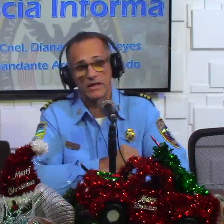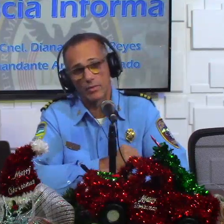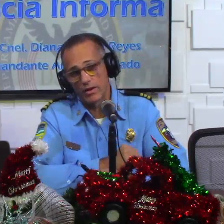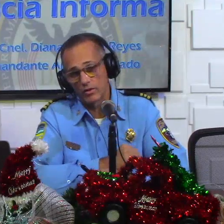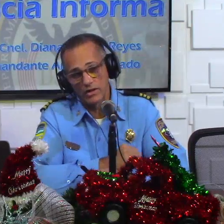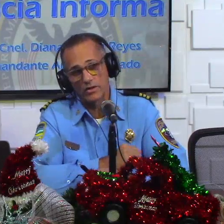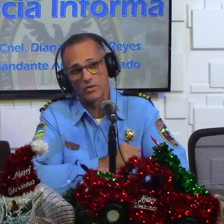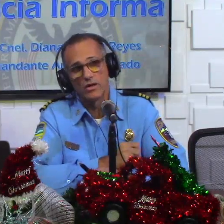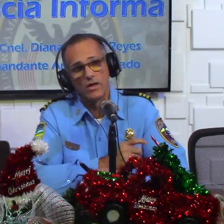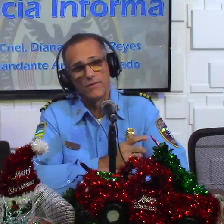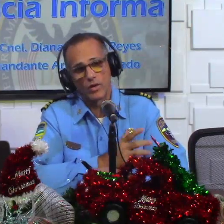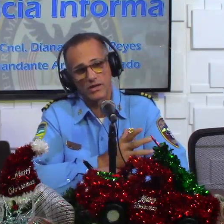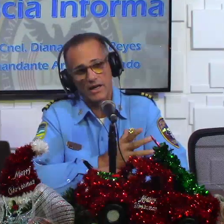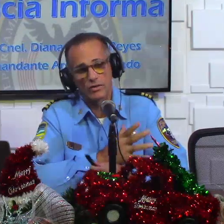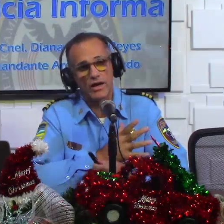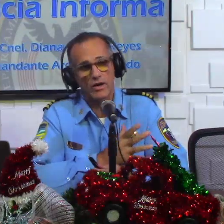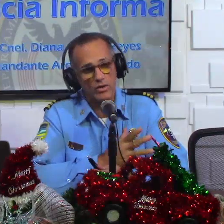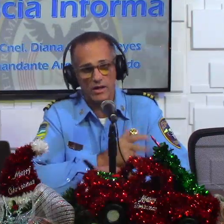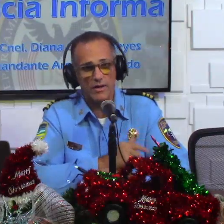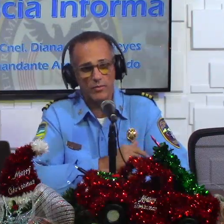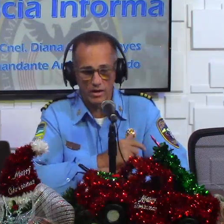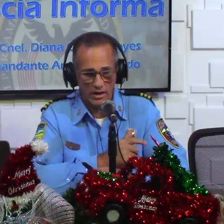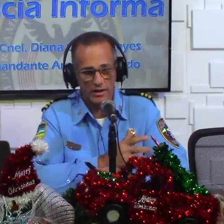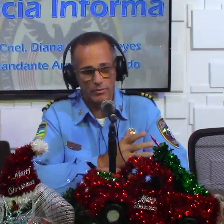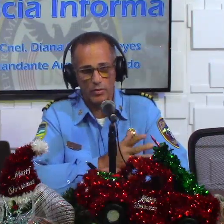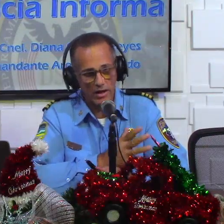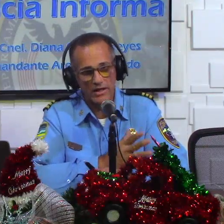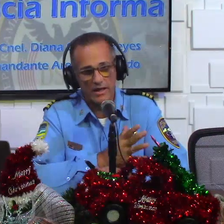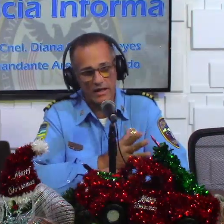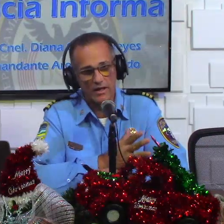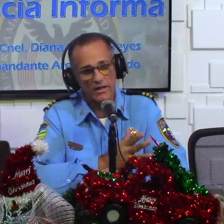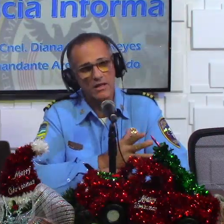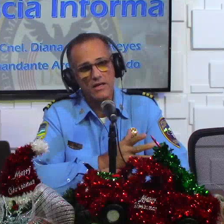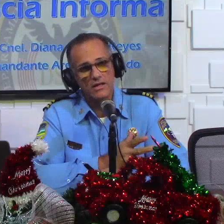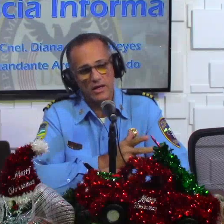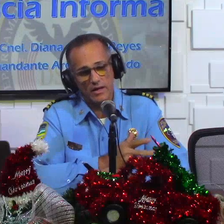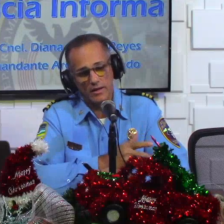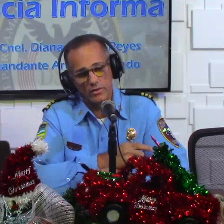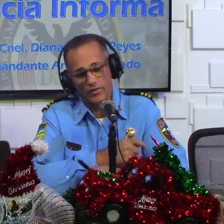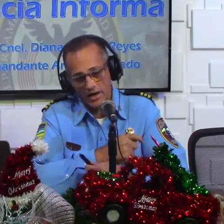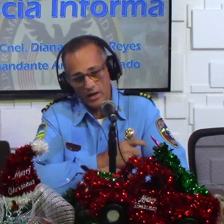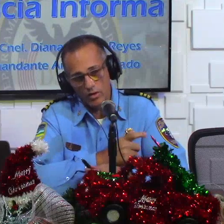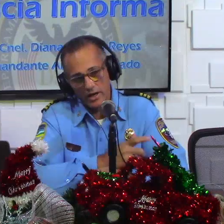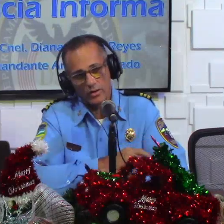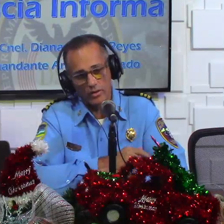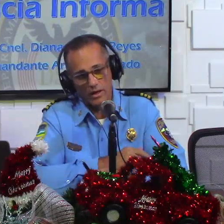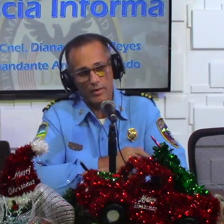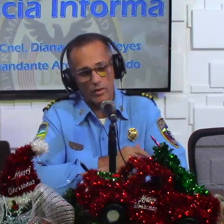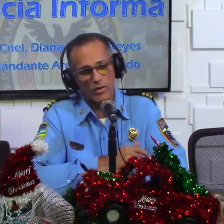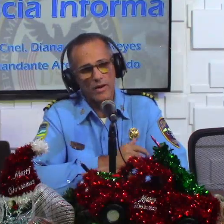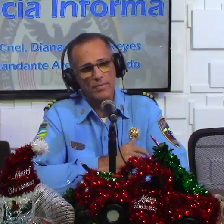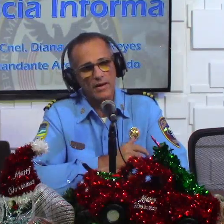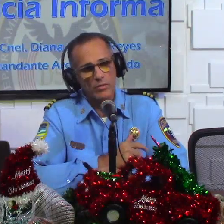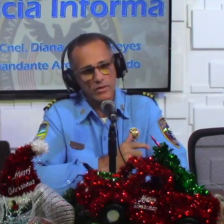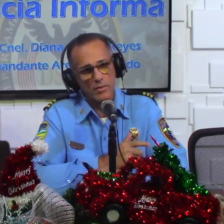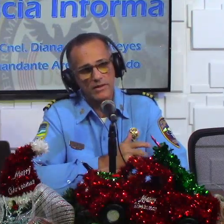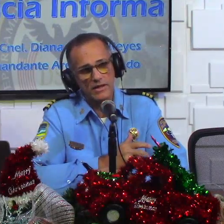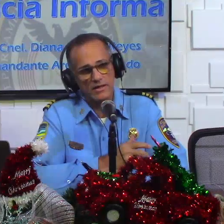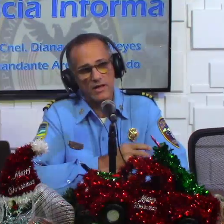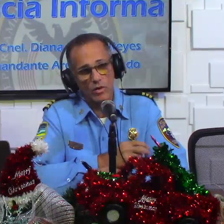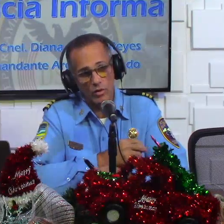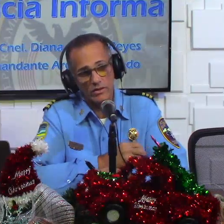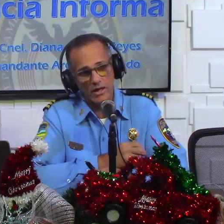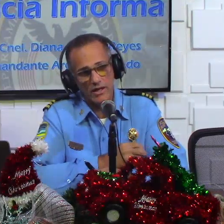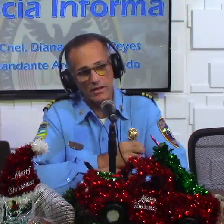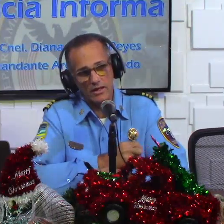voy a pasar el dinero para los niños cosas que son erróneas porque por ley tiene que se sufragar los gastos verdad pero muchas